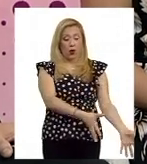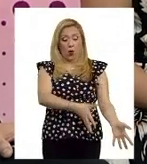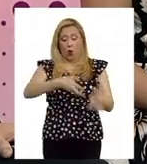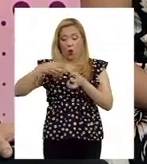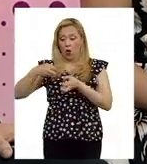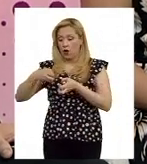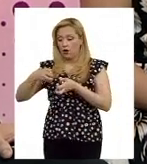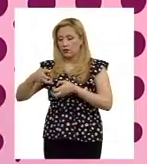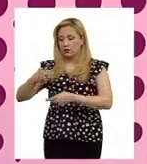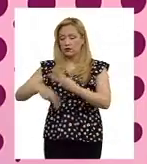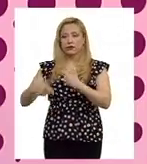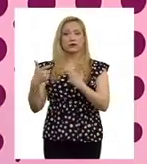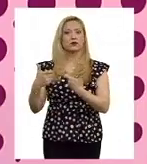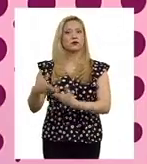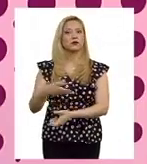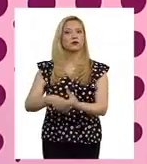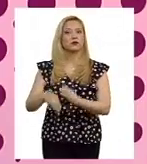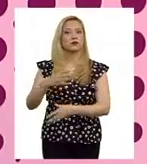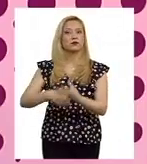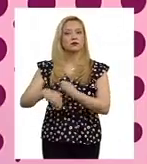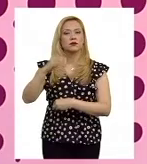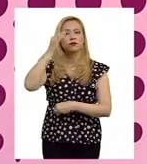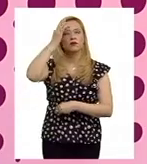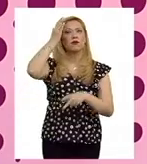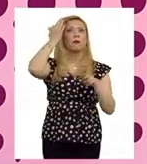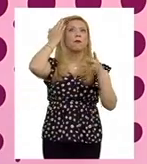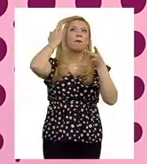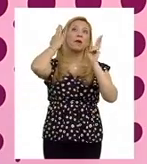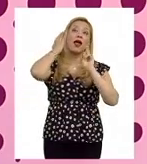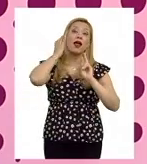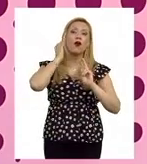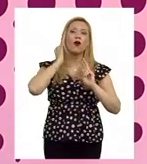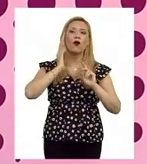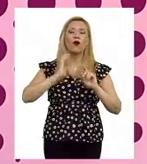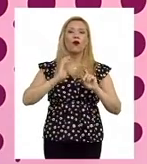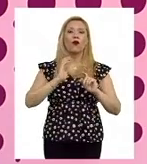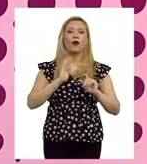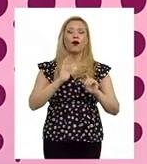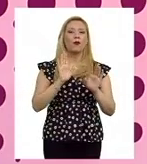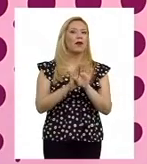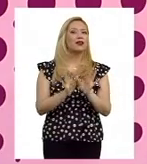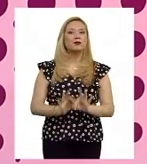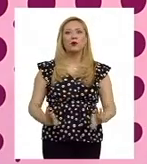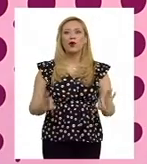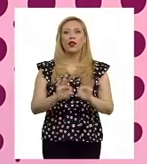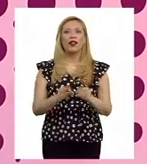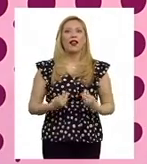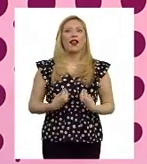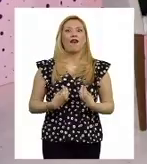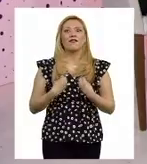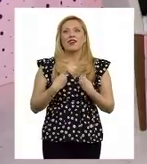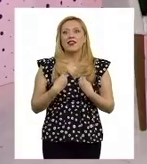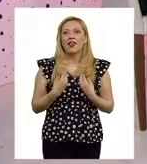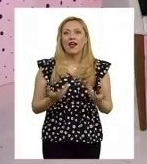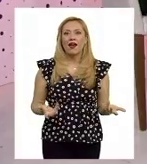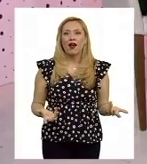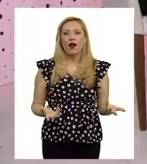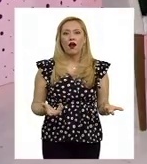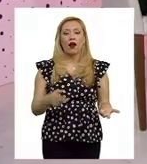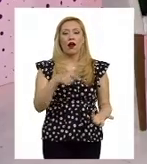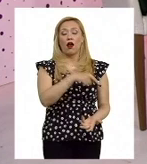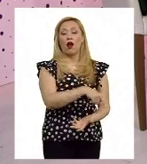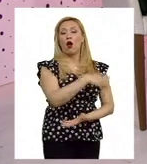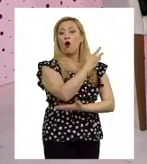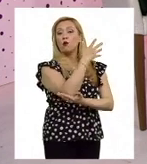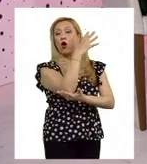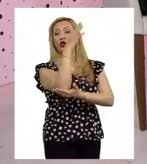precisamente hacer la vida y tener la vida que tenemos. Los bosques no nada más son proveedores de